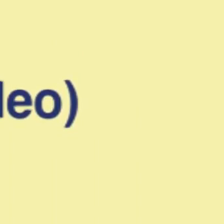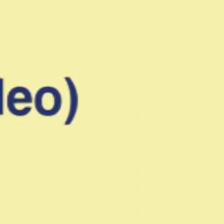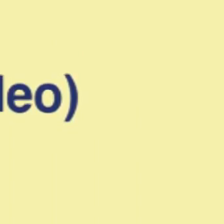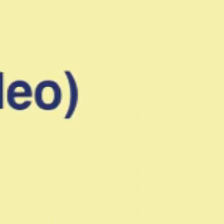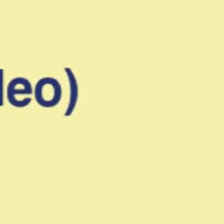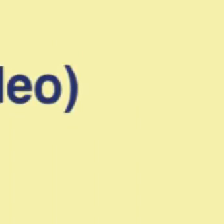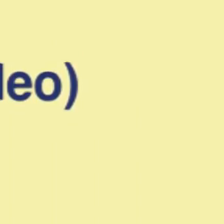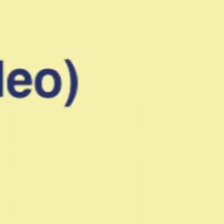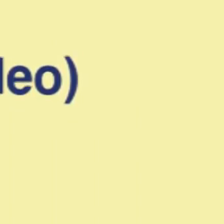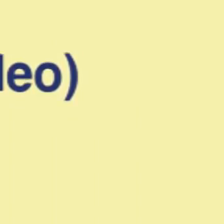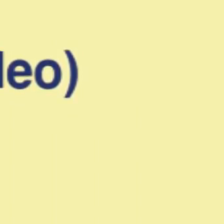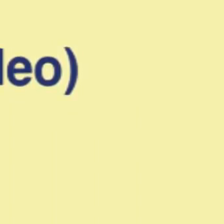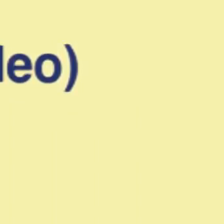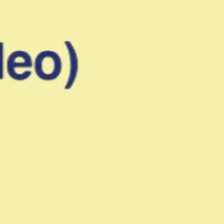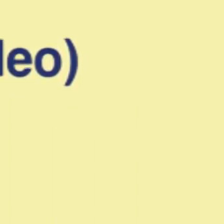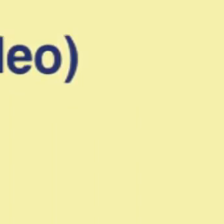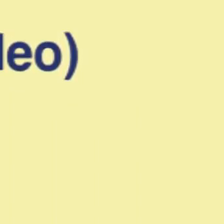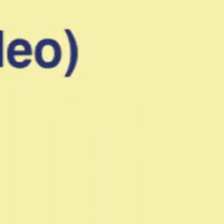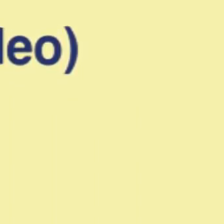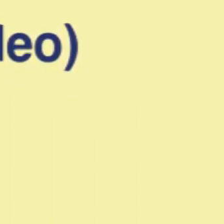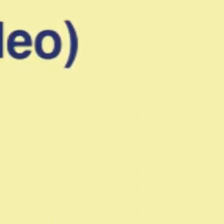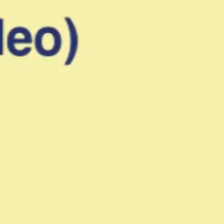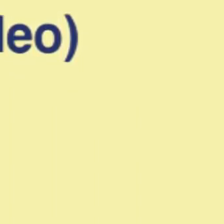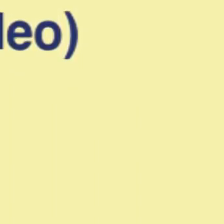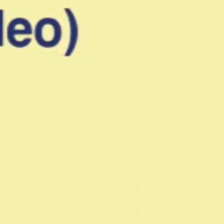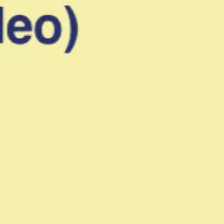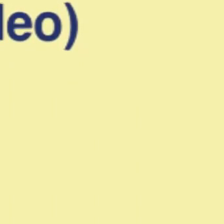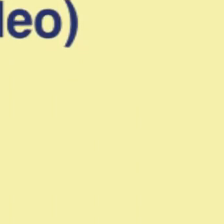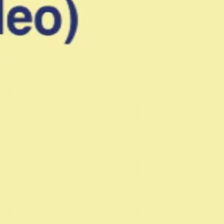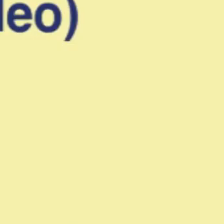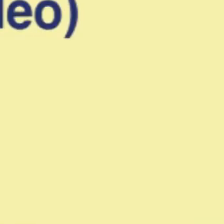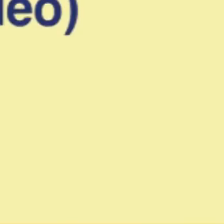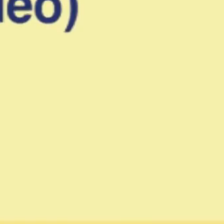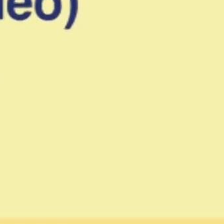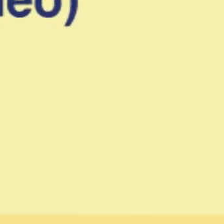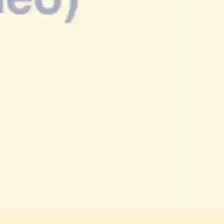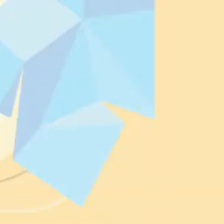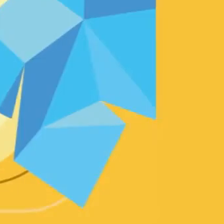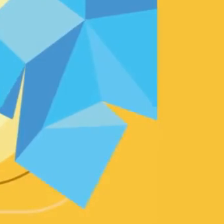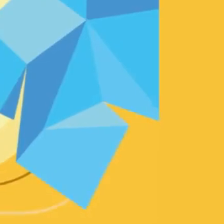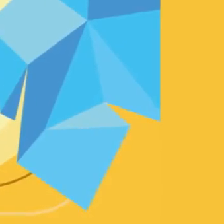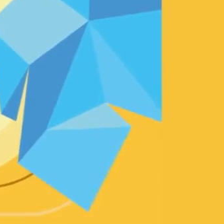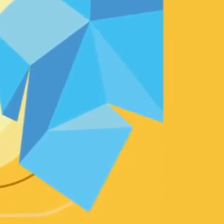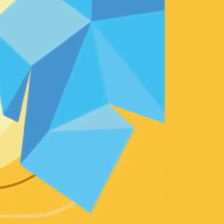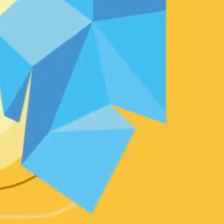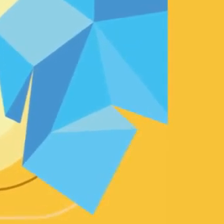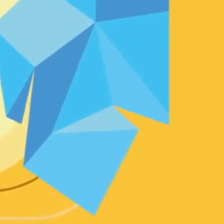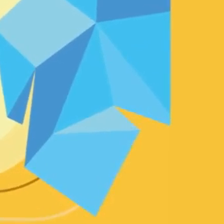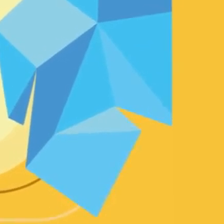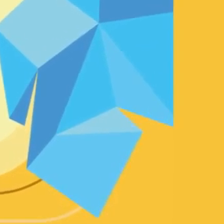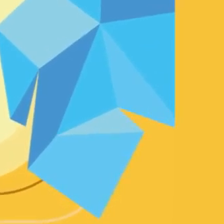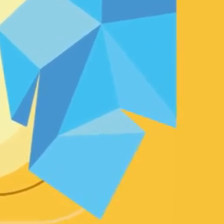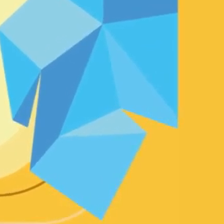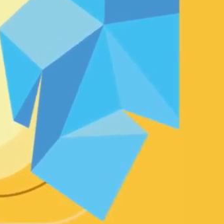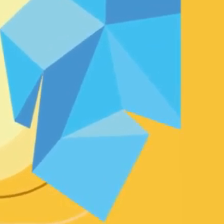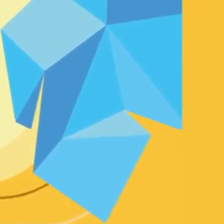de la escuela número 258 de Peñarol, en Montevideo, y la docente Dayana de Sena. En la categoría 2, que